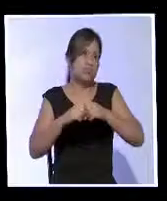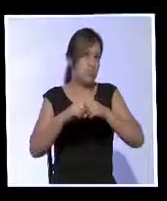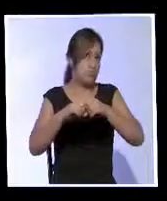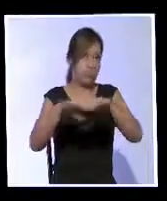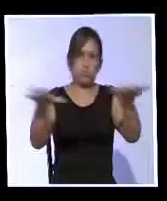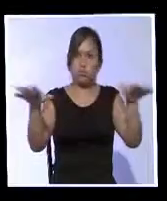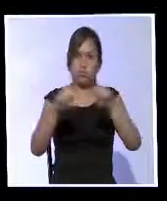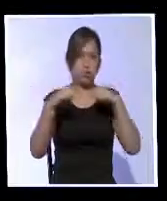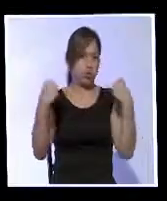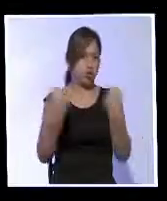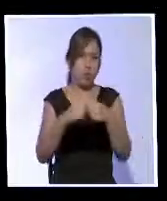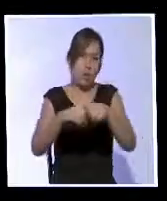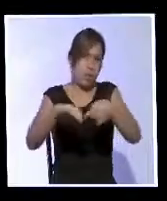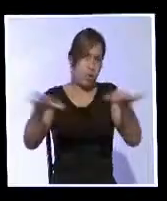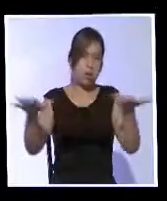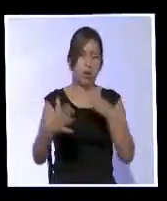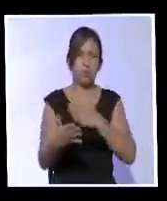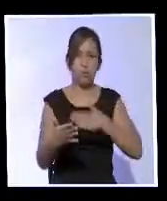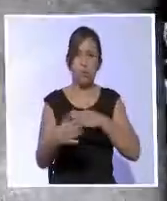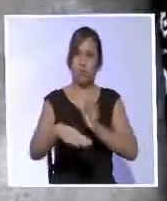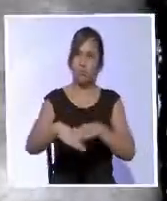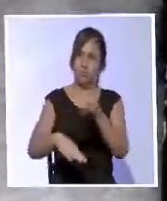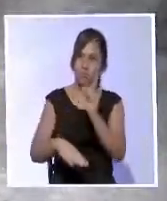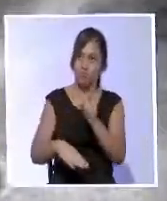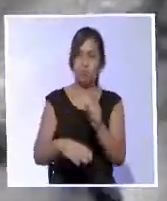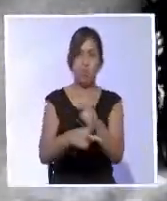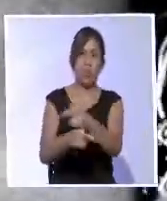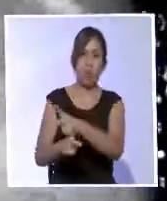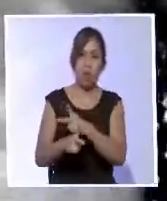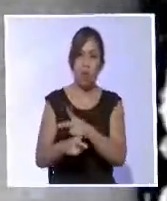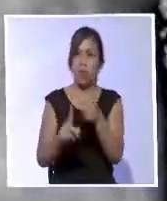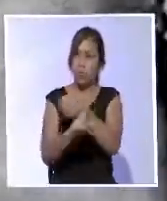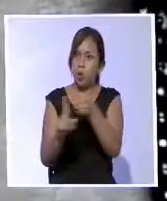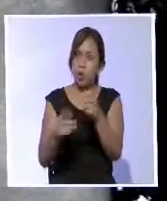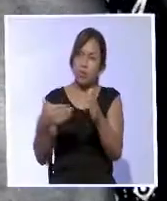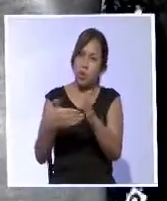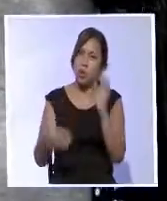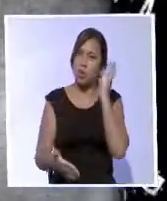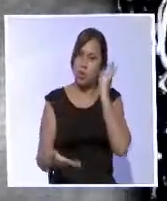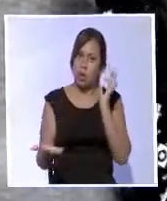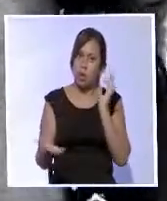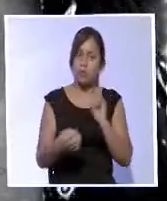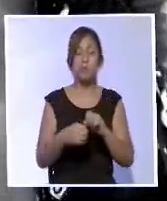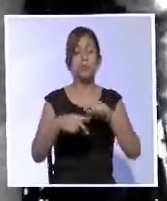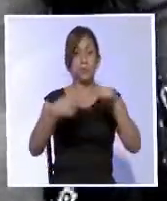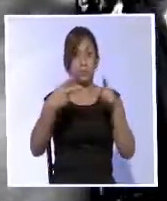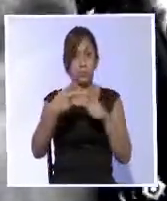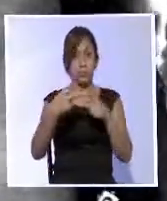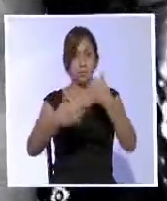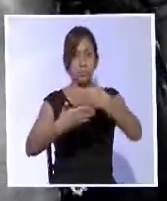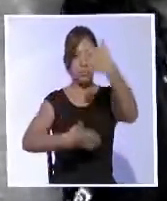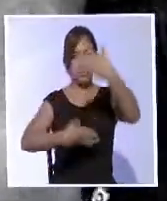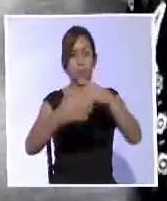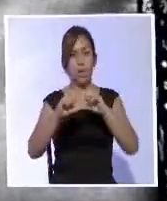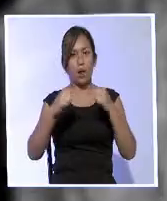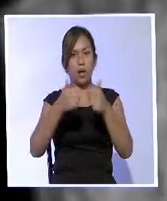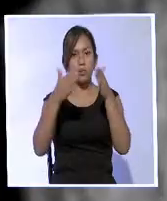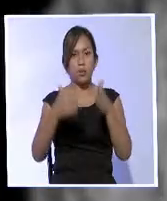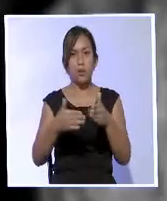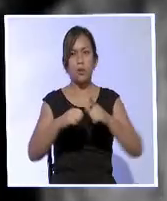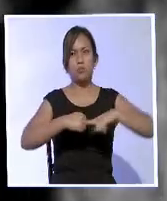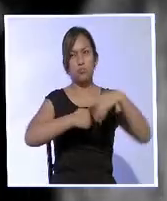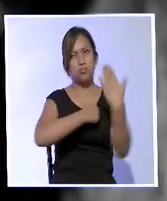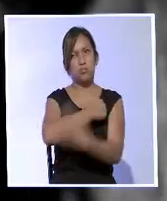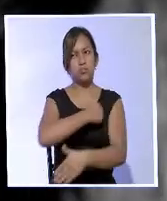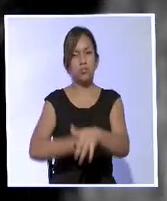el segundo proyecto de resoluciones de iniciativa del asambleísta daiana paz ley y busca también condenar el aumento de femicidios